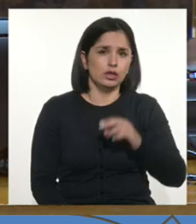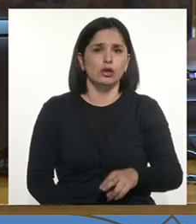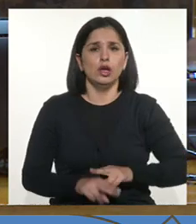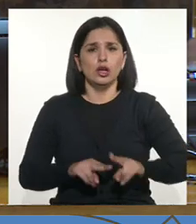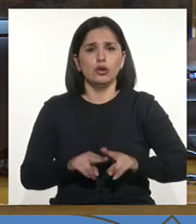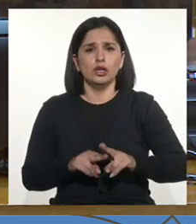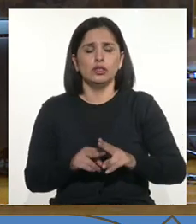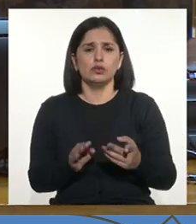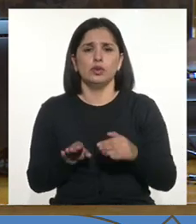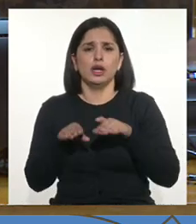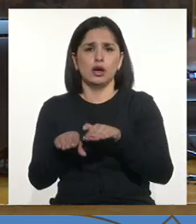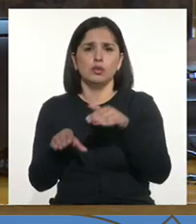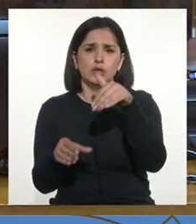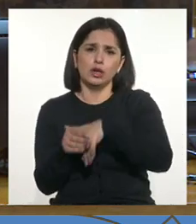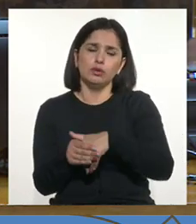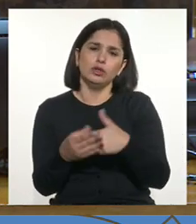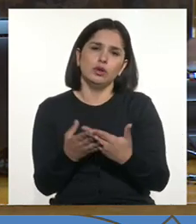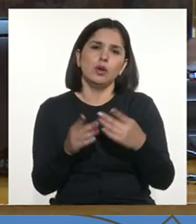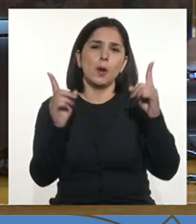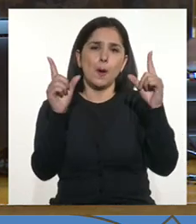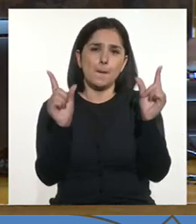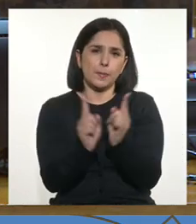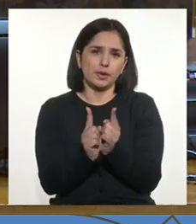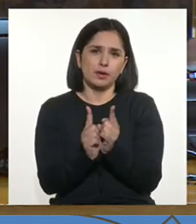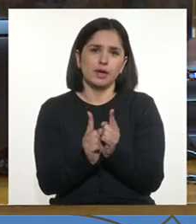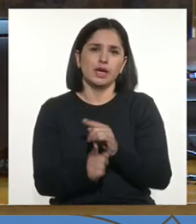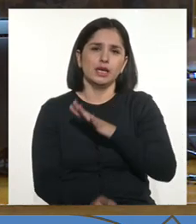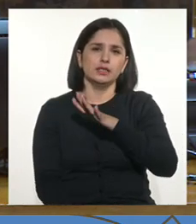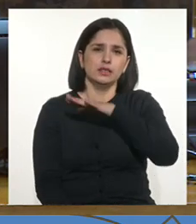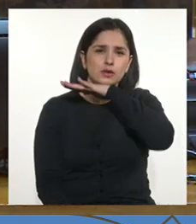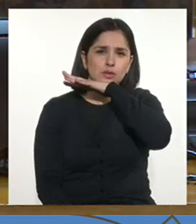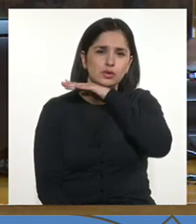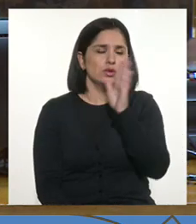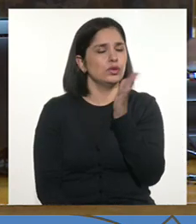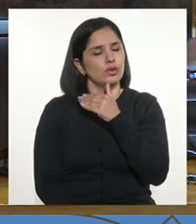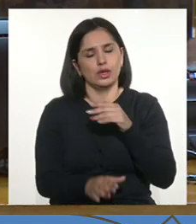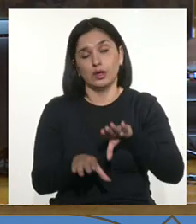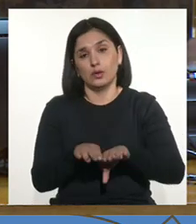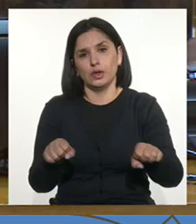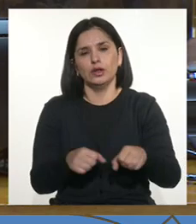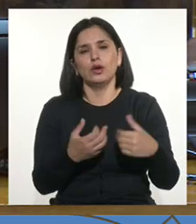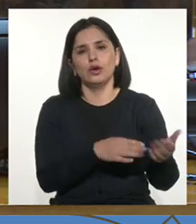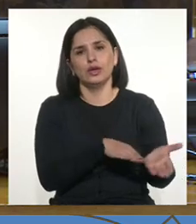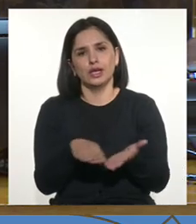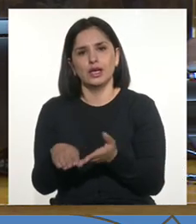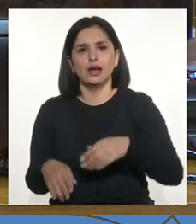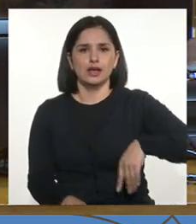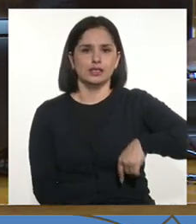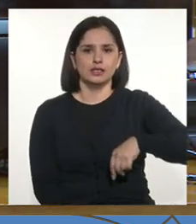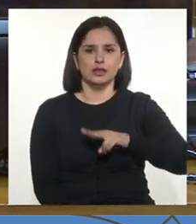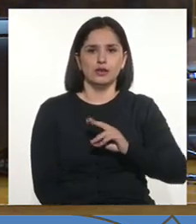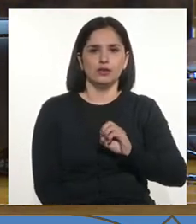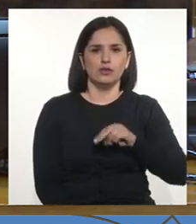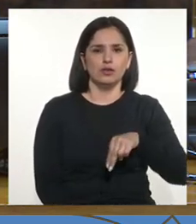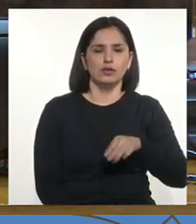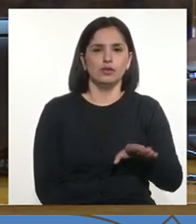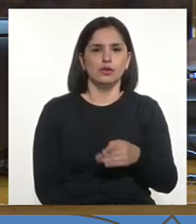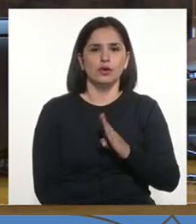fundamentar el voto por esa razón pidió reducir no a cinco minutos no hay acuerdo pero ahora fue un baguette y la palabra